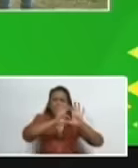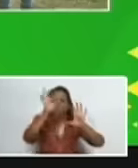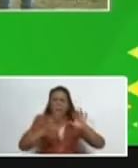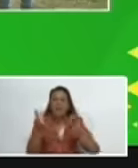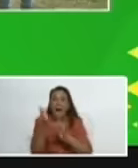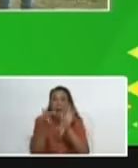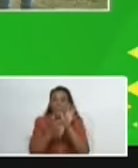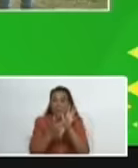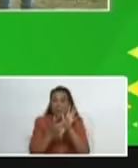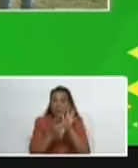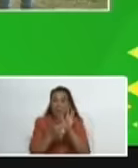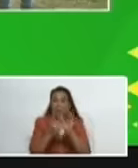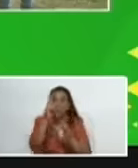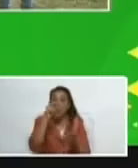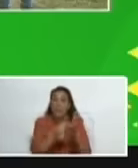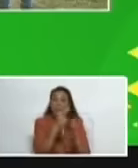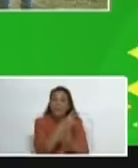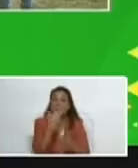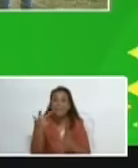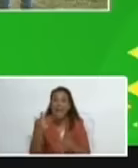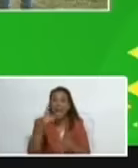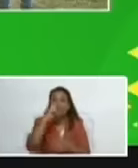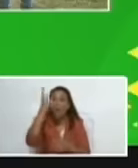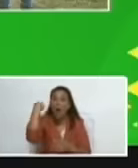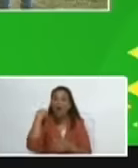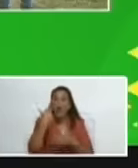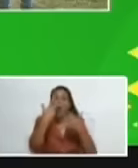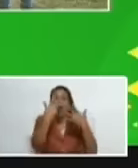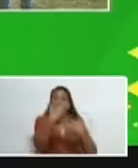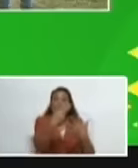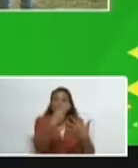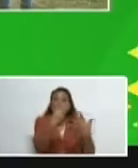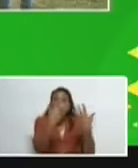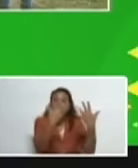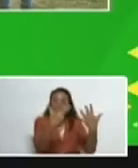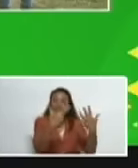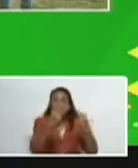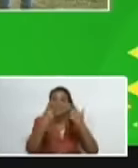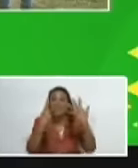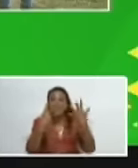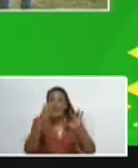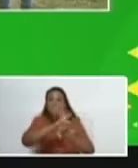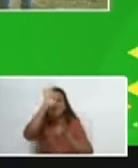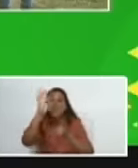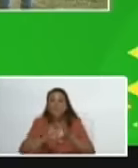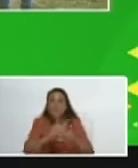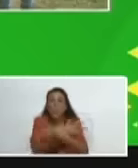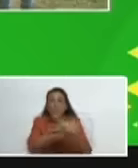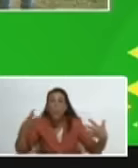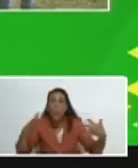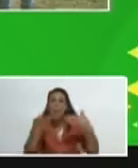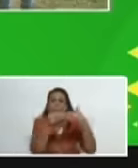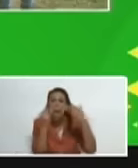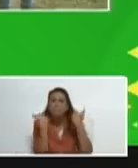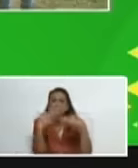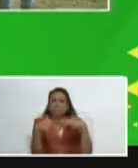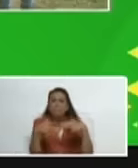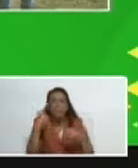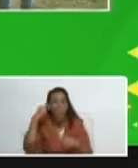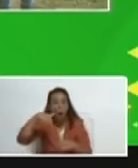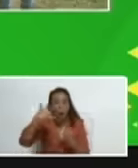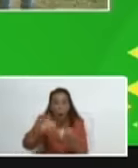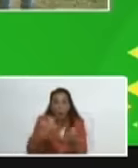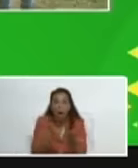Abril 2023, hace un año, 86 millones. Hace un año, ¿ustedes saben a cuánto llegó